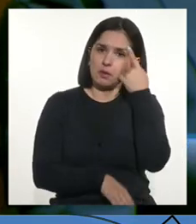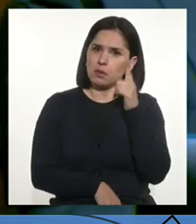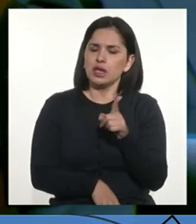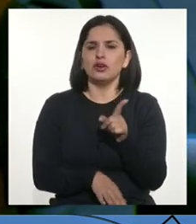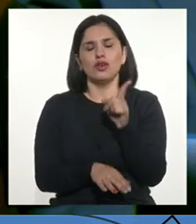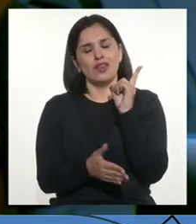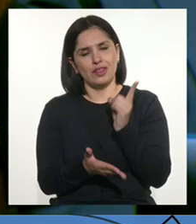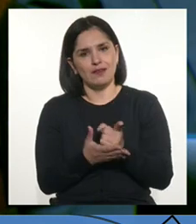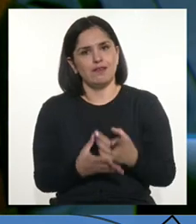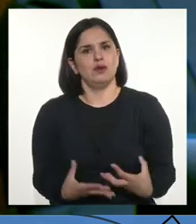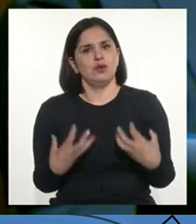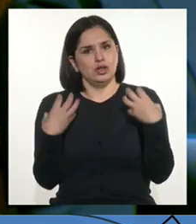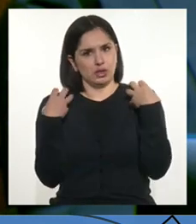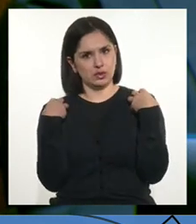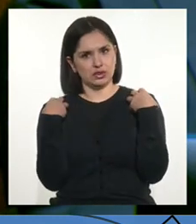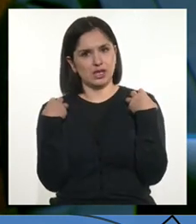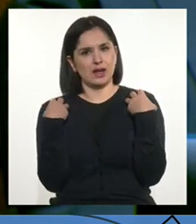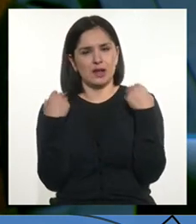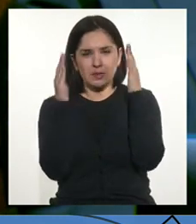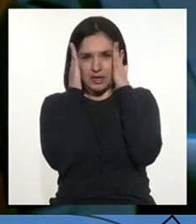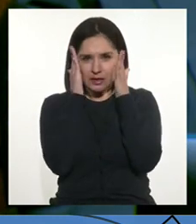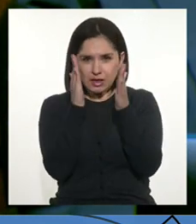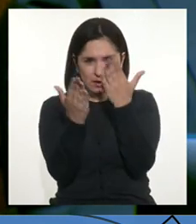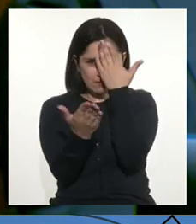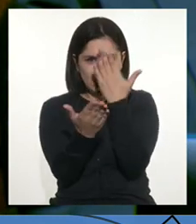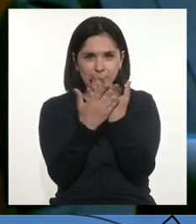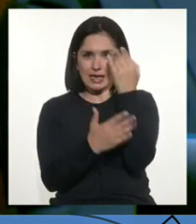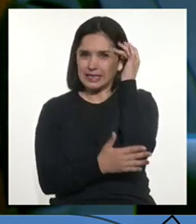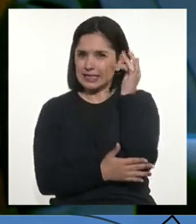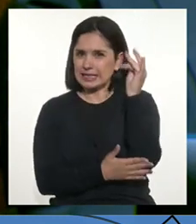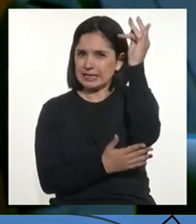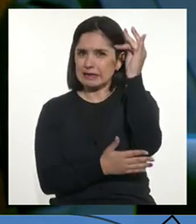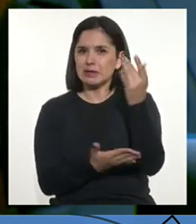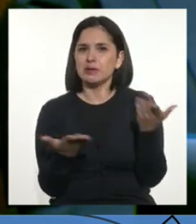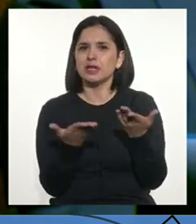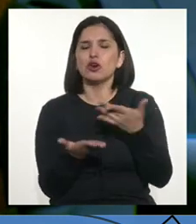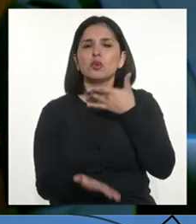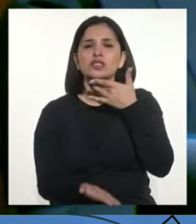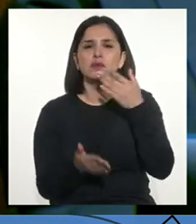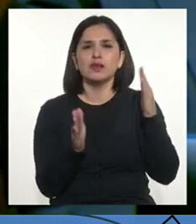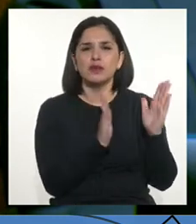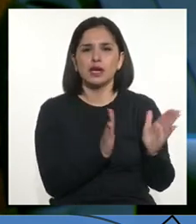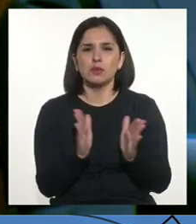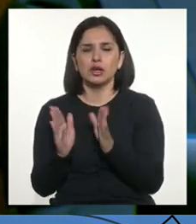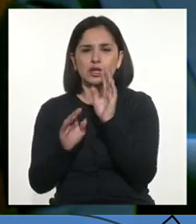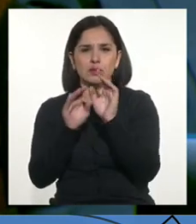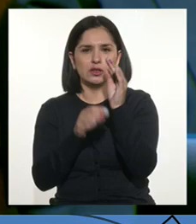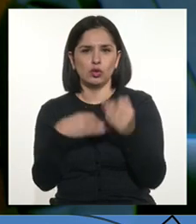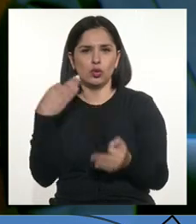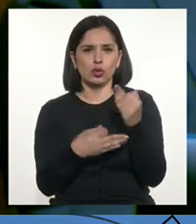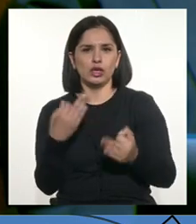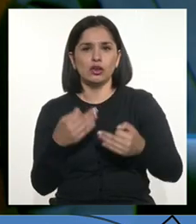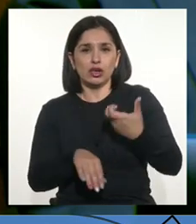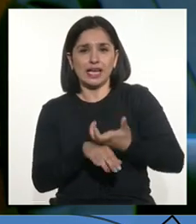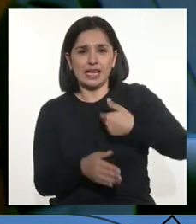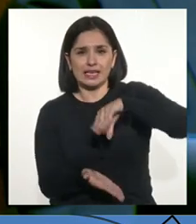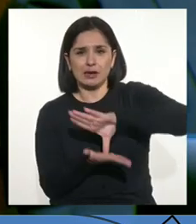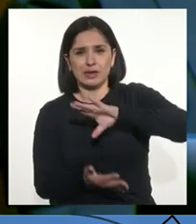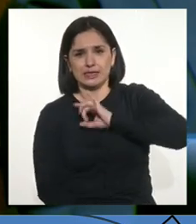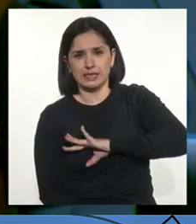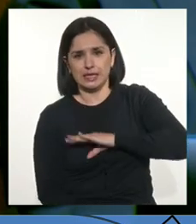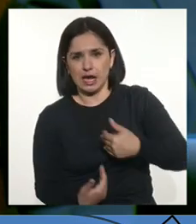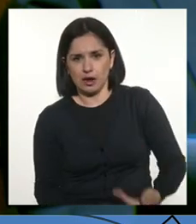de abordar de manera inteligente para ir simplificando nuestro ordenamiento jurídico del país